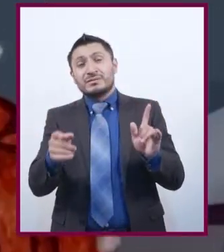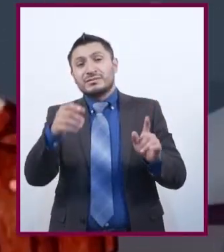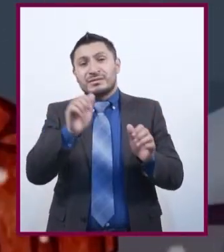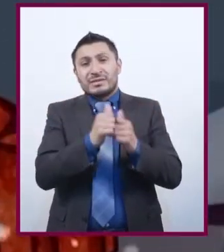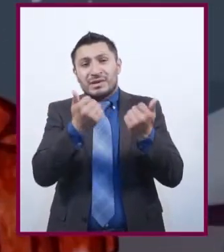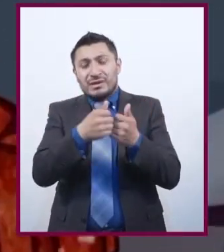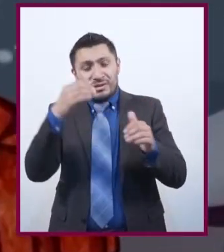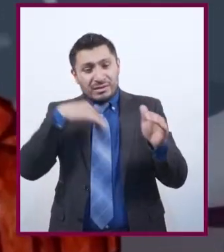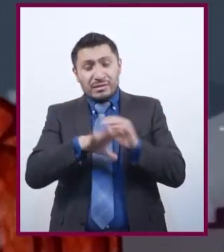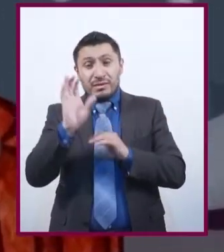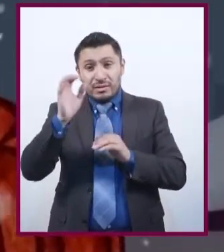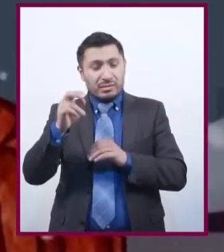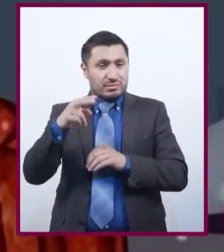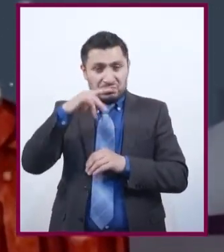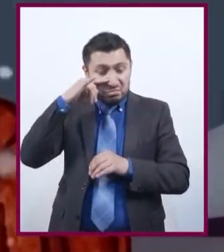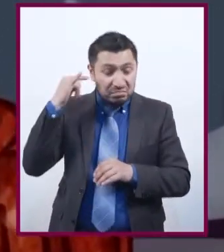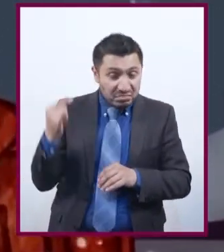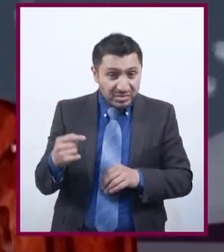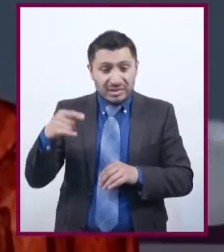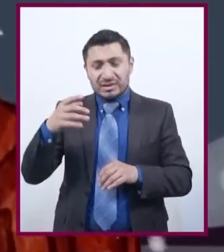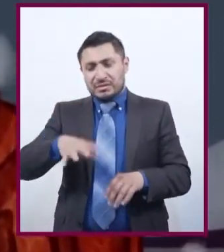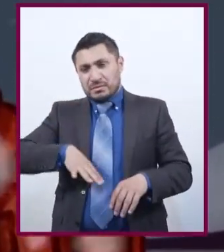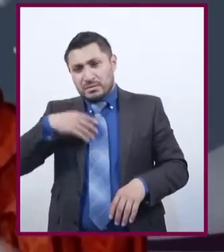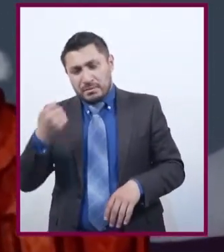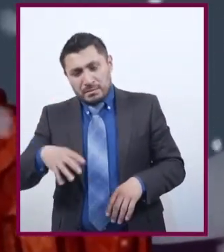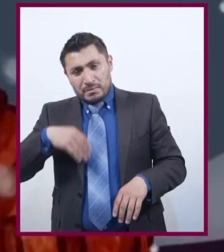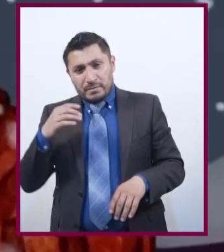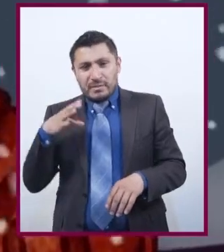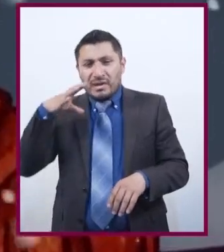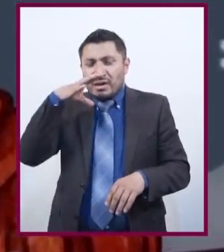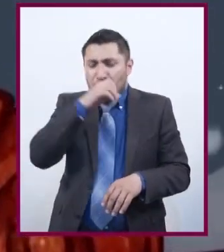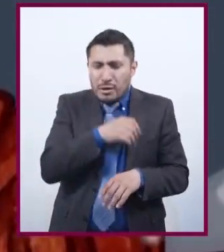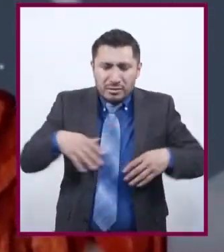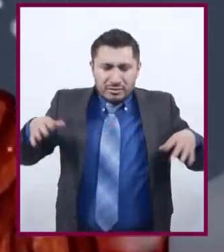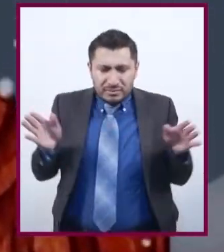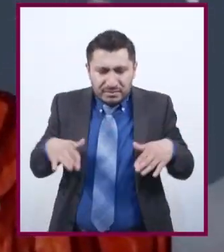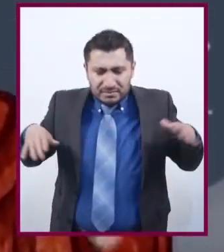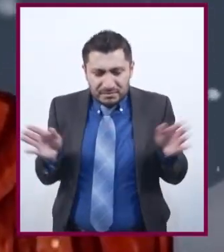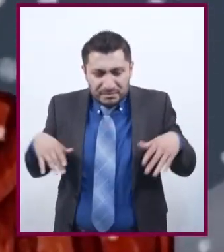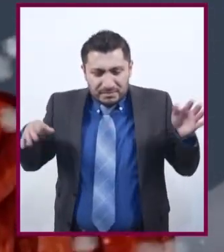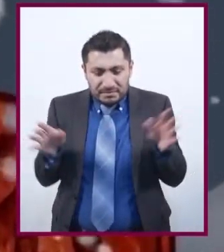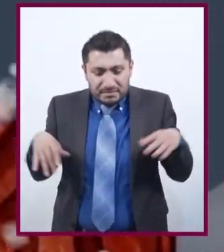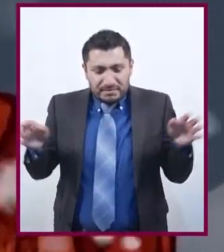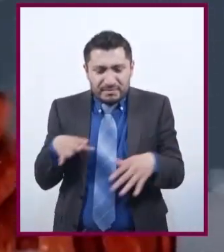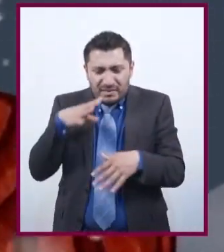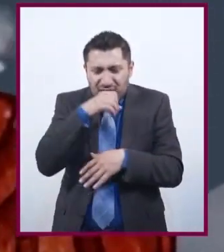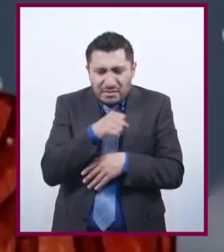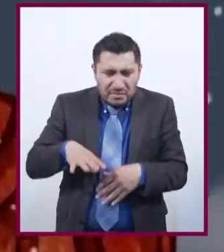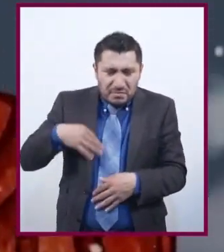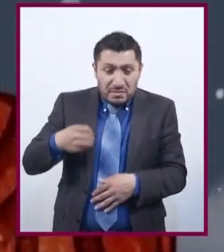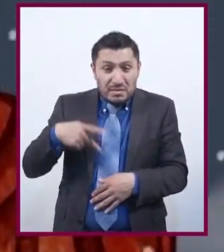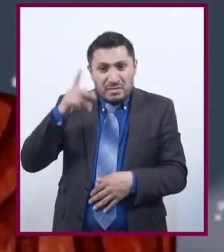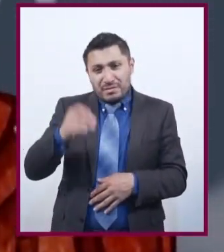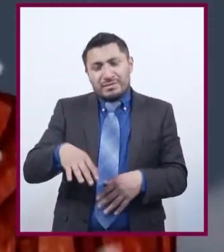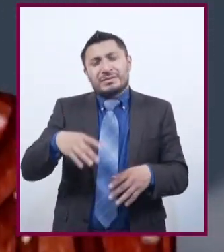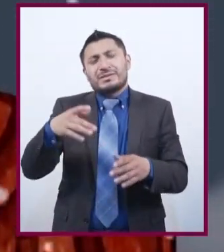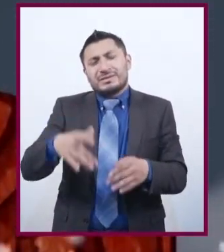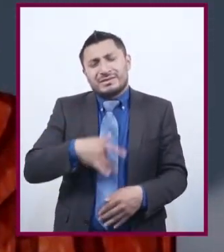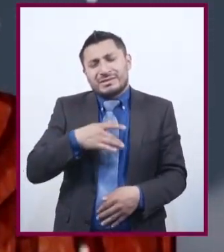a la puerta del panadero cuando este no la veía e intentaba calentarse batiendo las alas